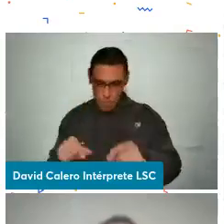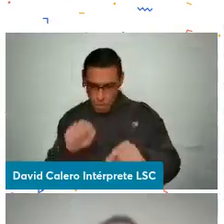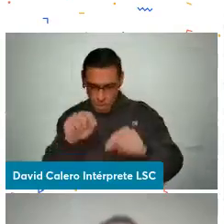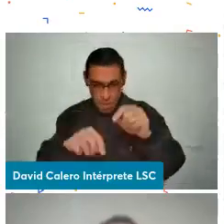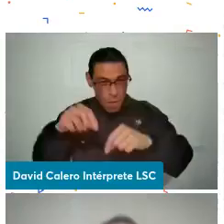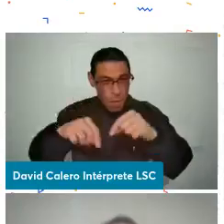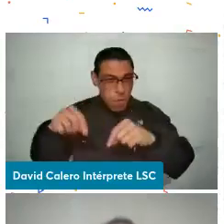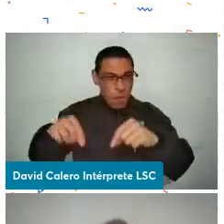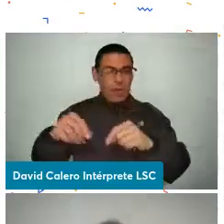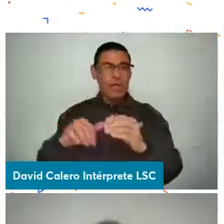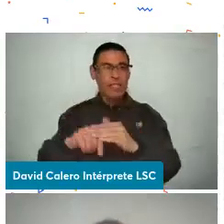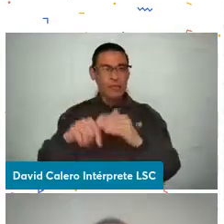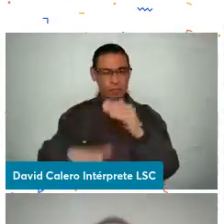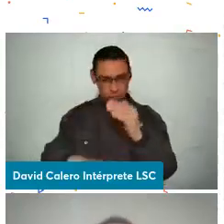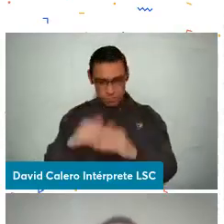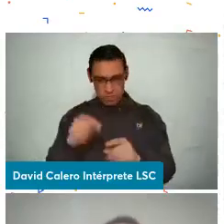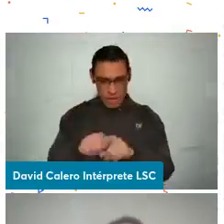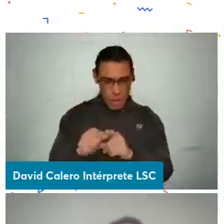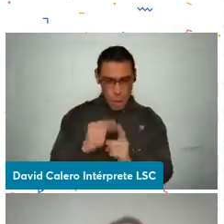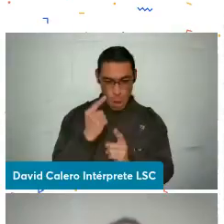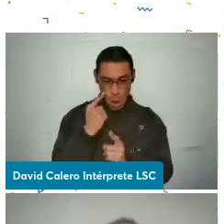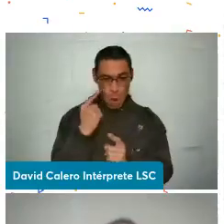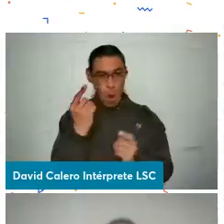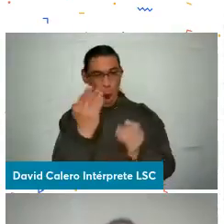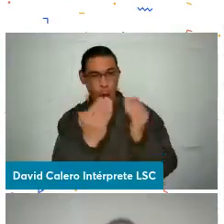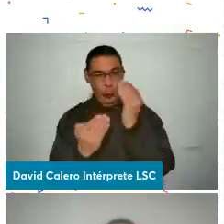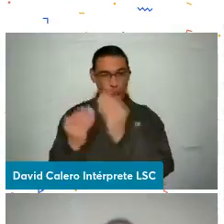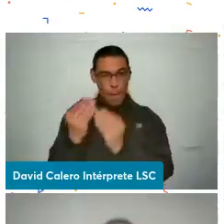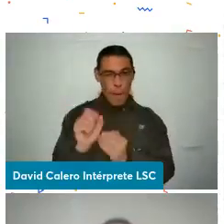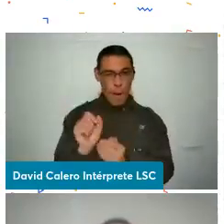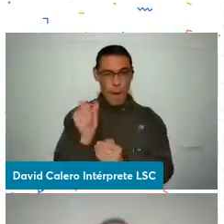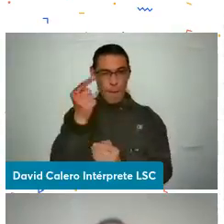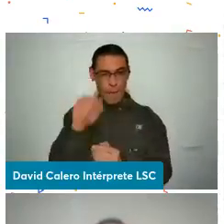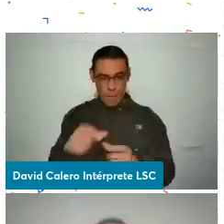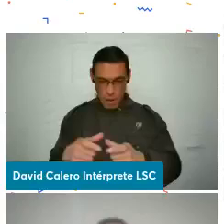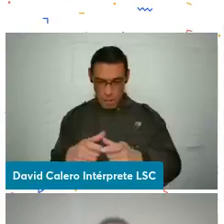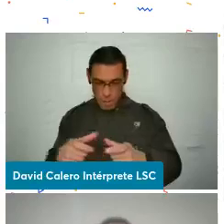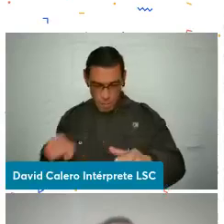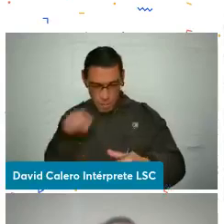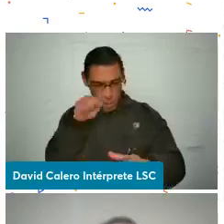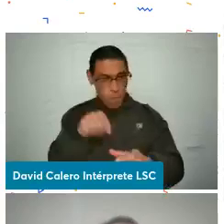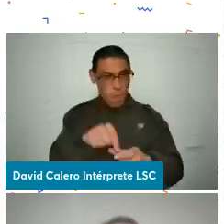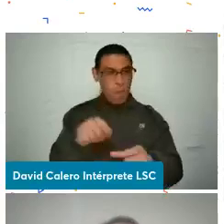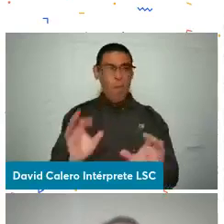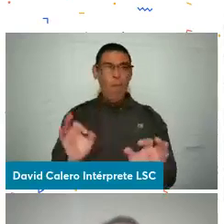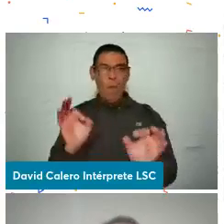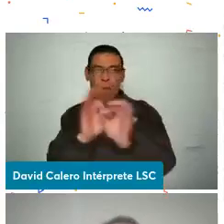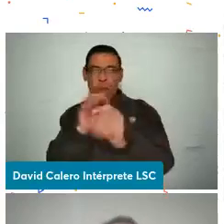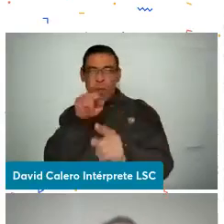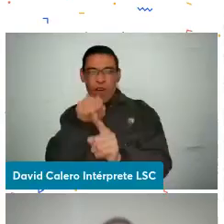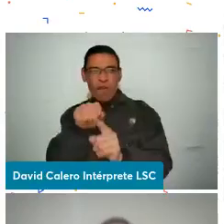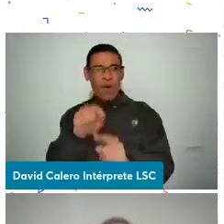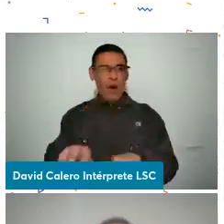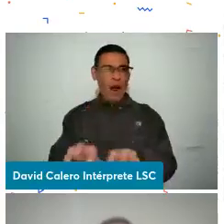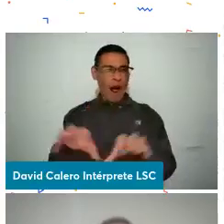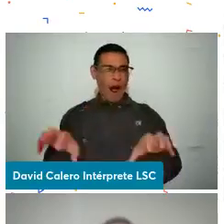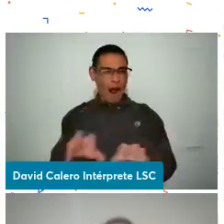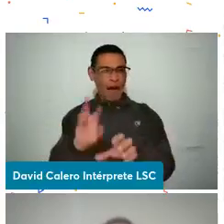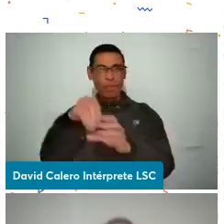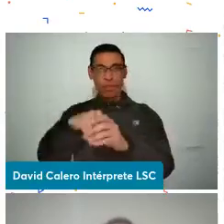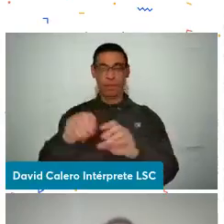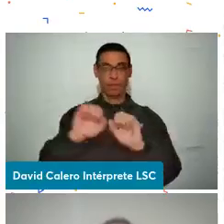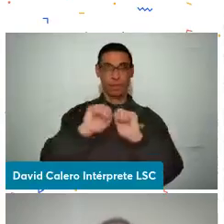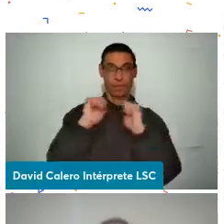crear prototipos de diversas enfocados a las actividades que planteamos en el aula. Cuando ellos